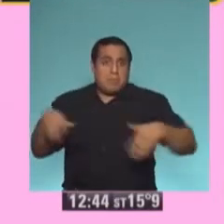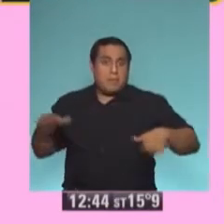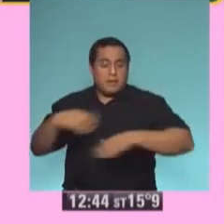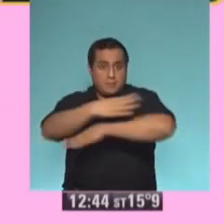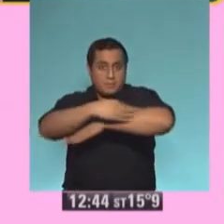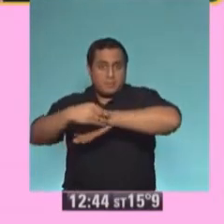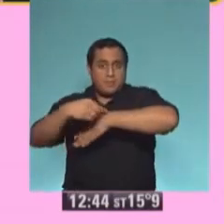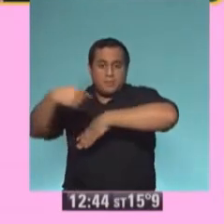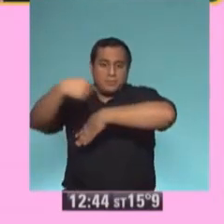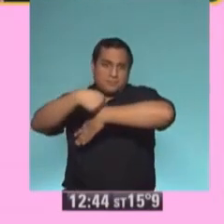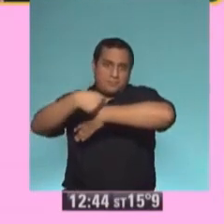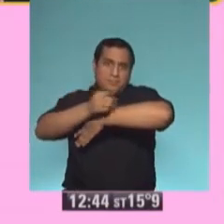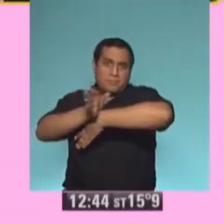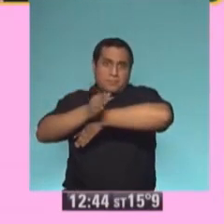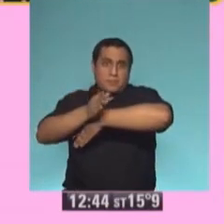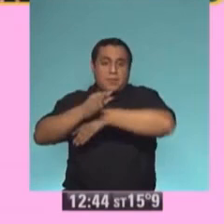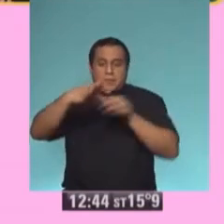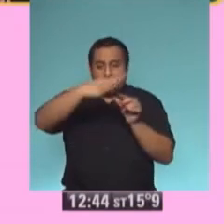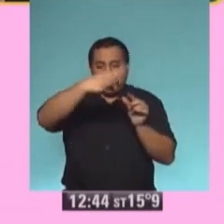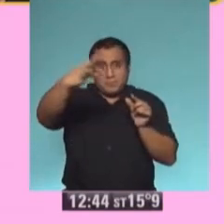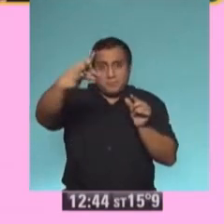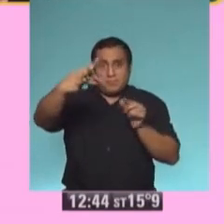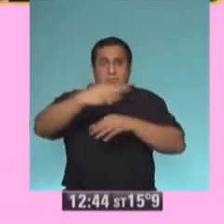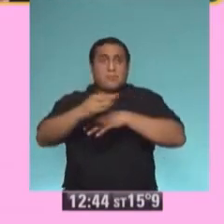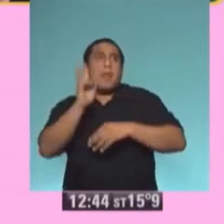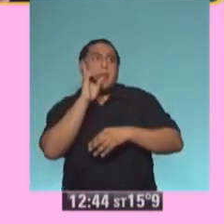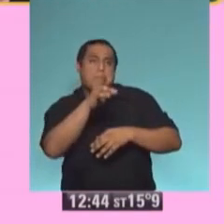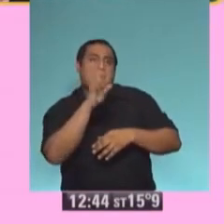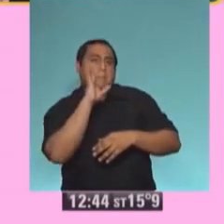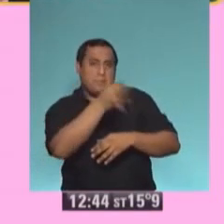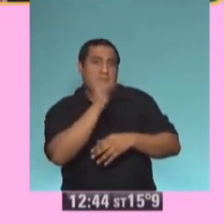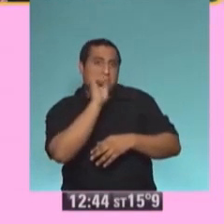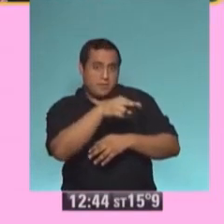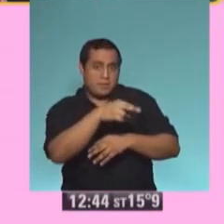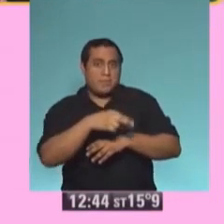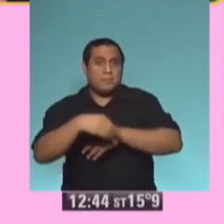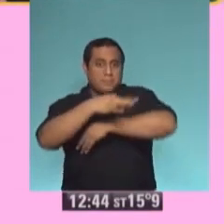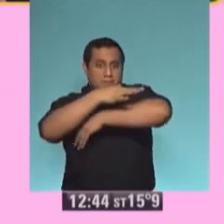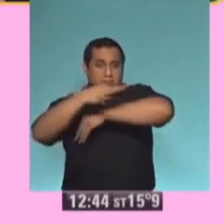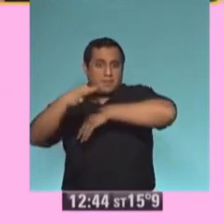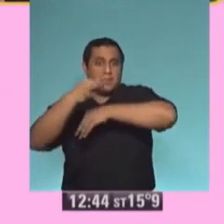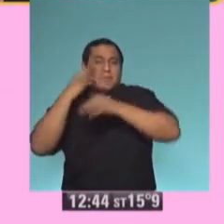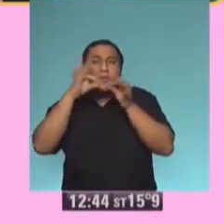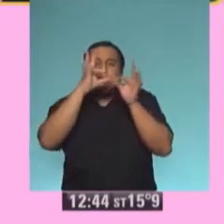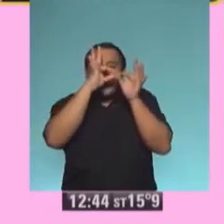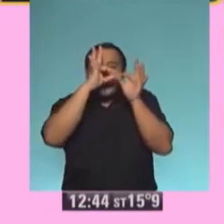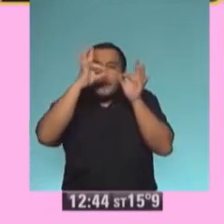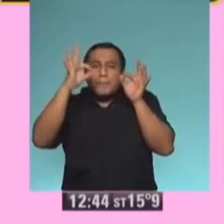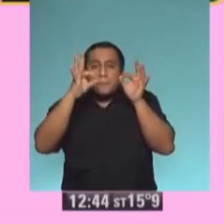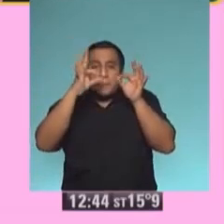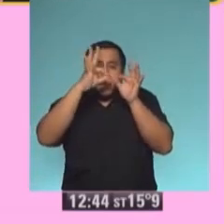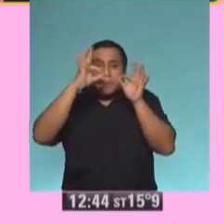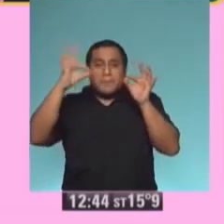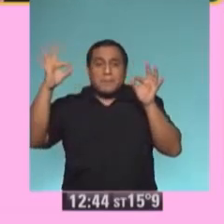metido hasta acá. Y esta es la parte que sobresale, la parte que vemos. Y tiene una parte que se llama raquis, que es todo esto del medio, que es como